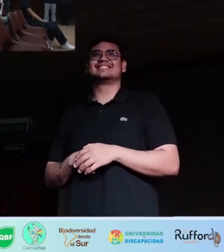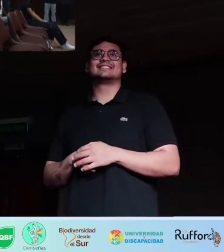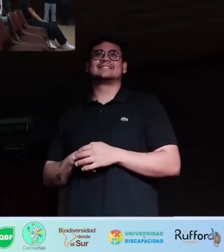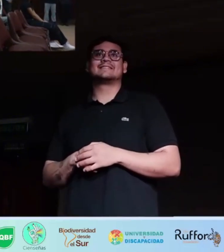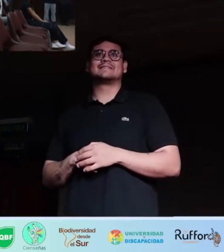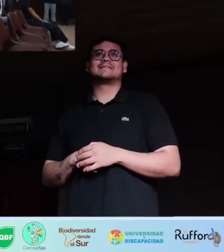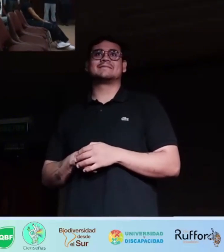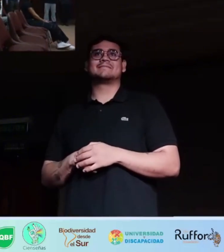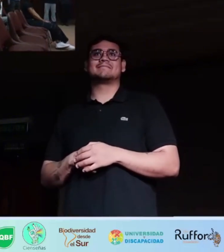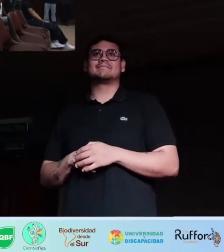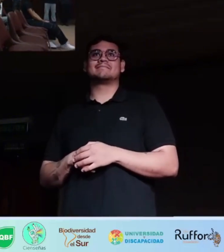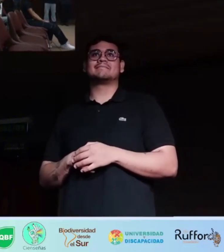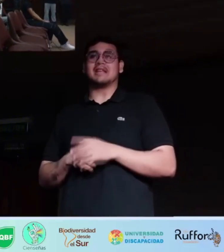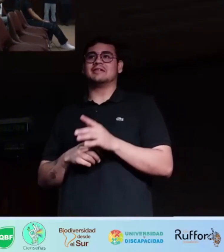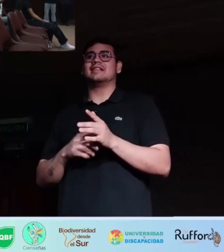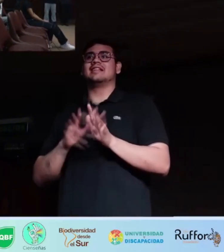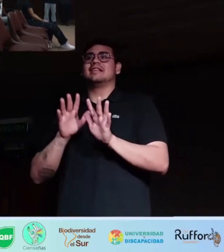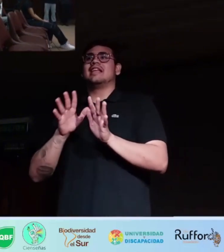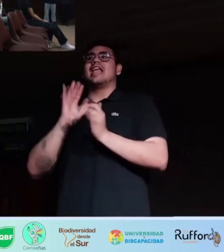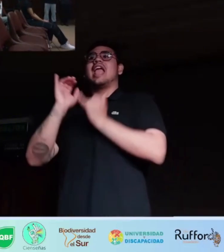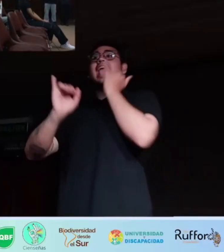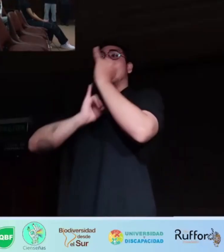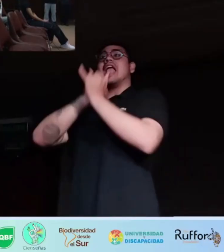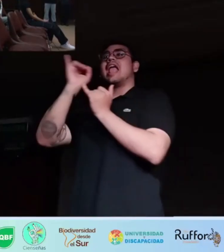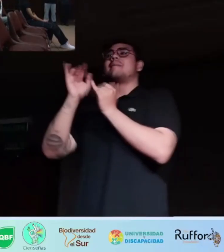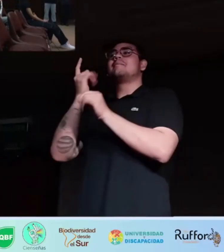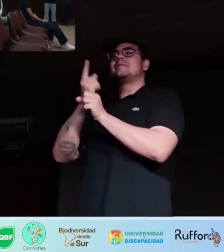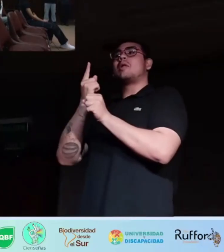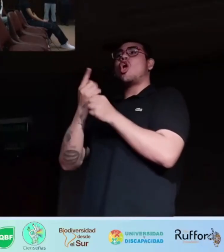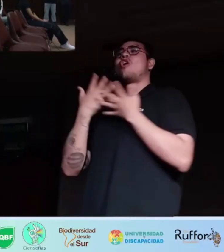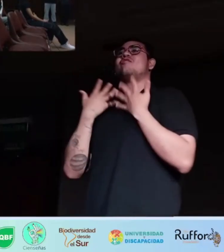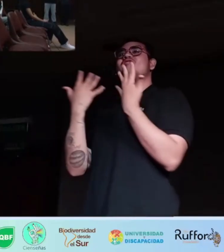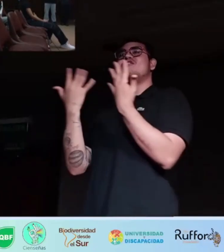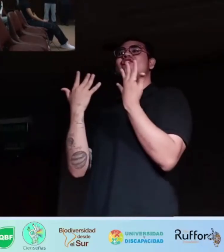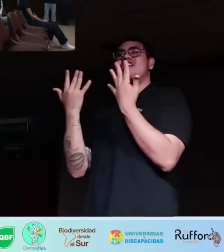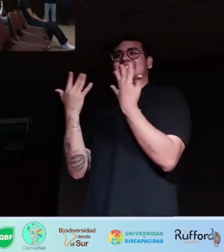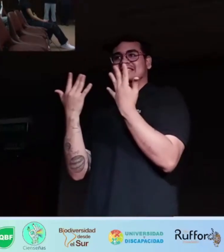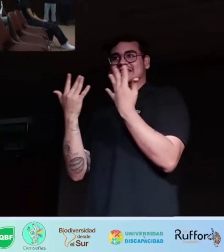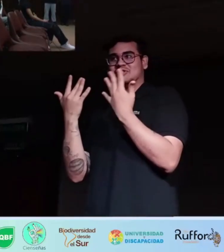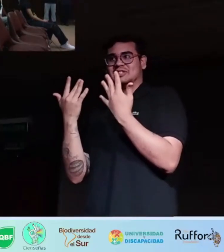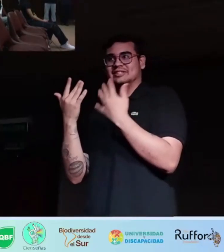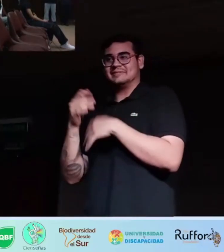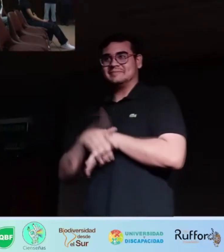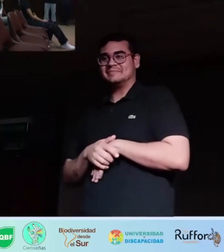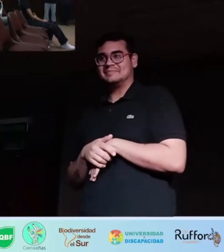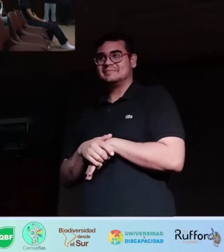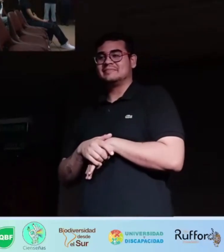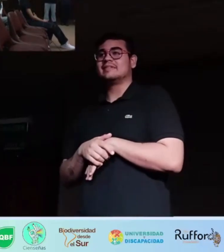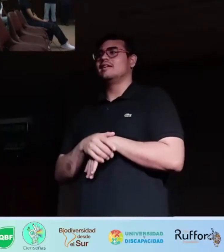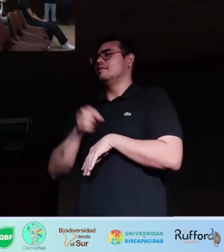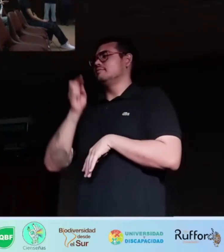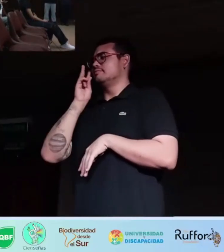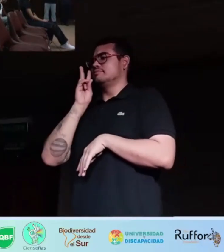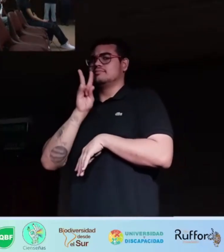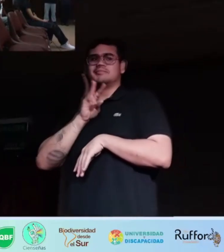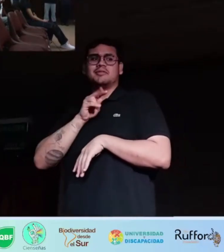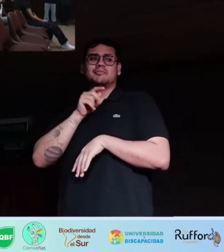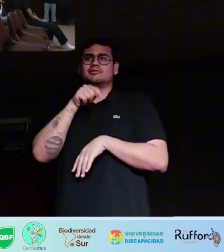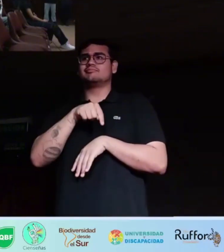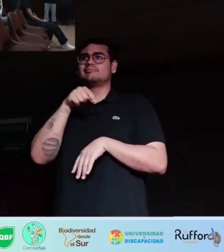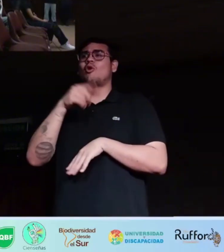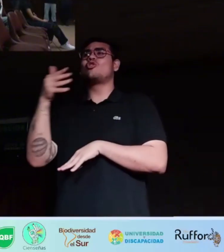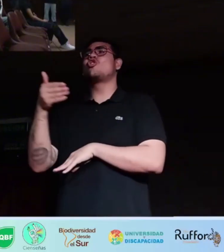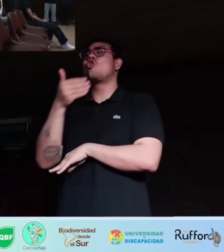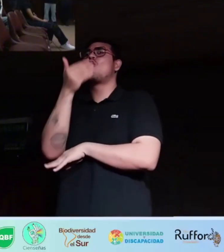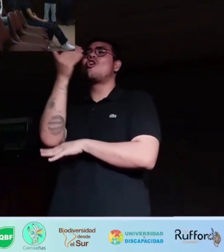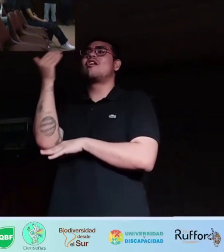Bueno, los súper felicito. Creo que es el área de lo que tuvimos tocando en estas jornadas, es la